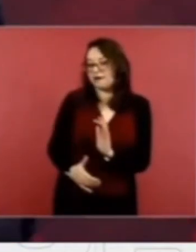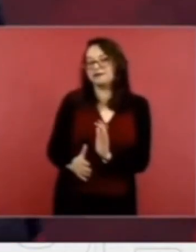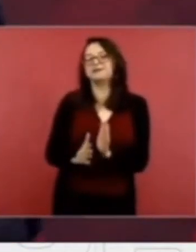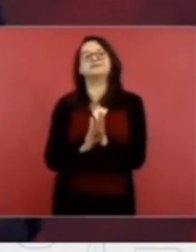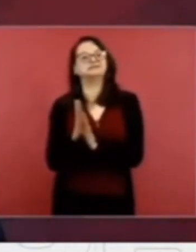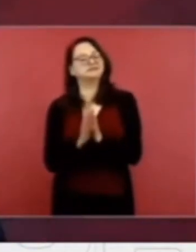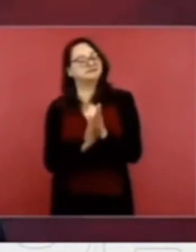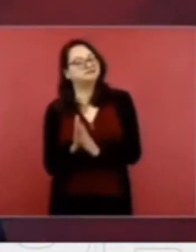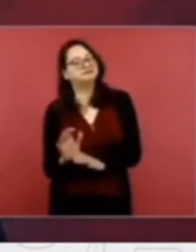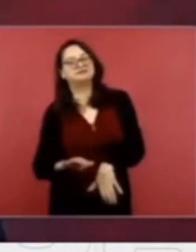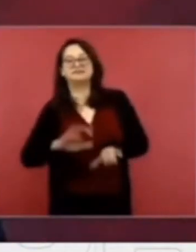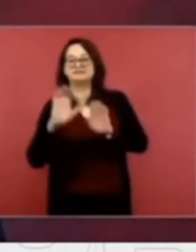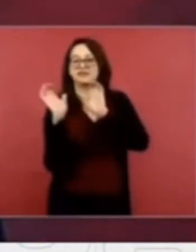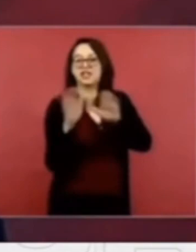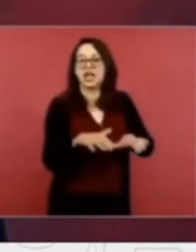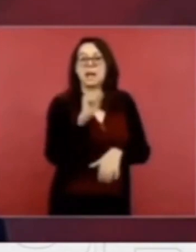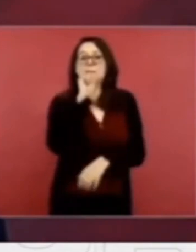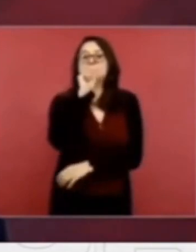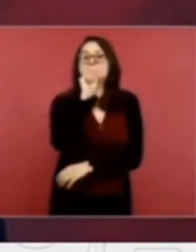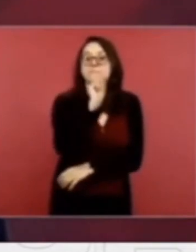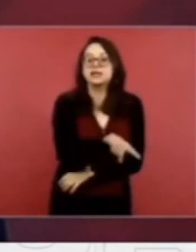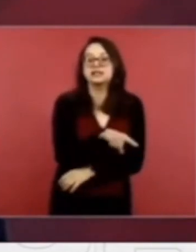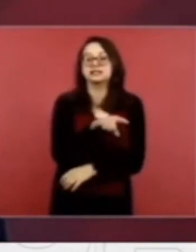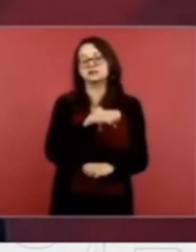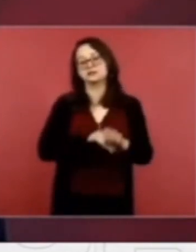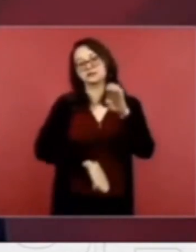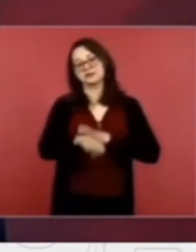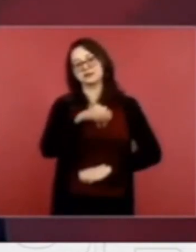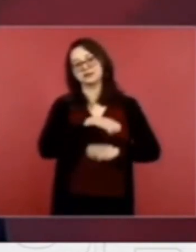terminando su gobierno,